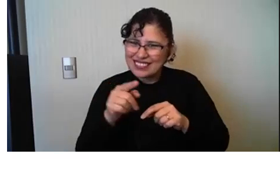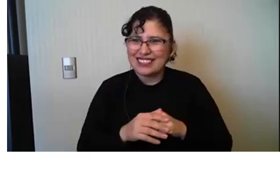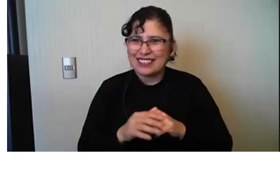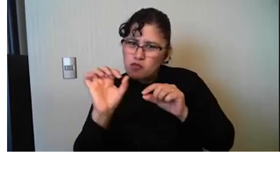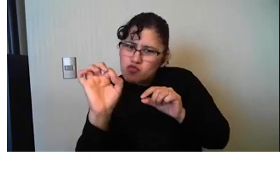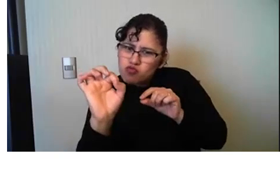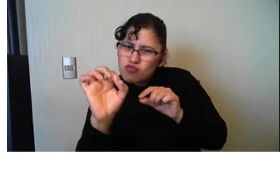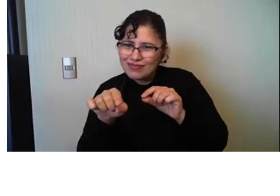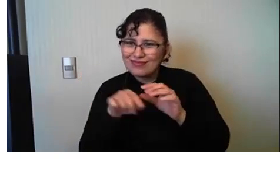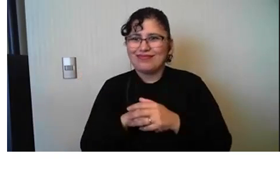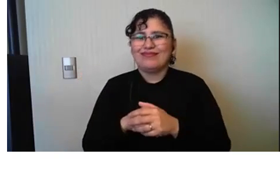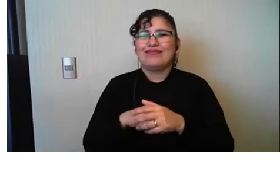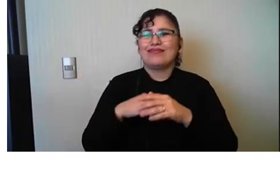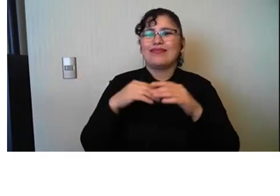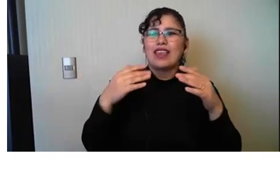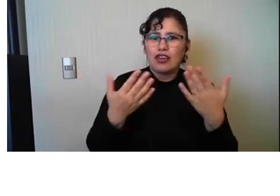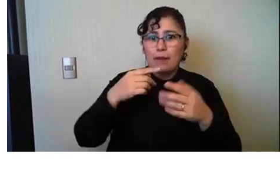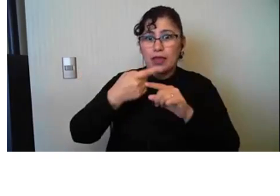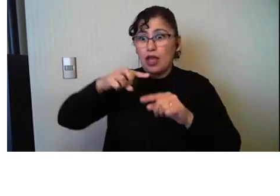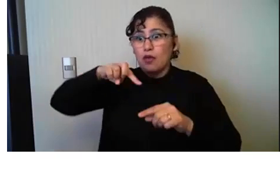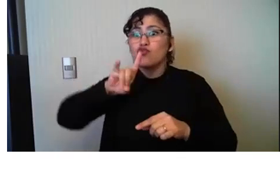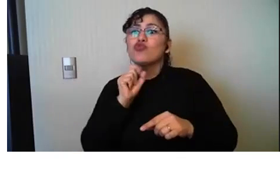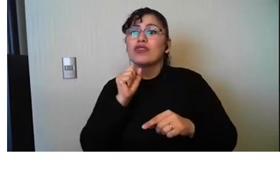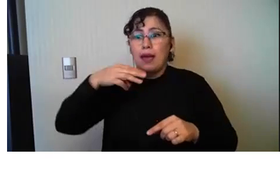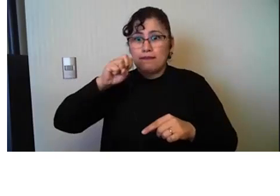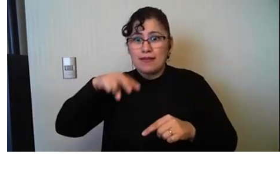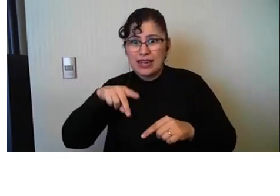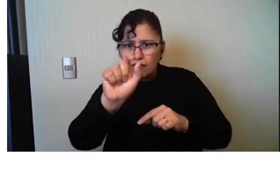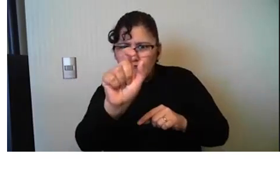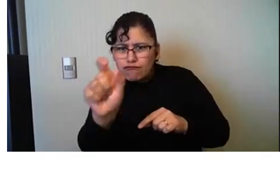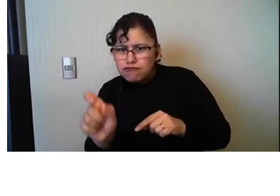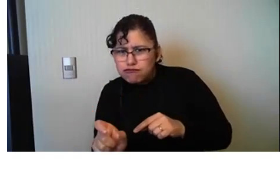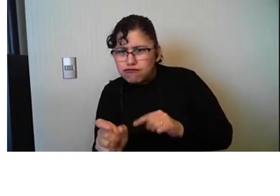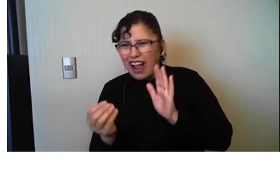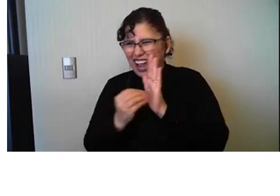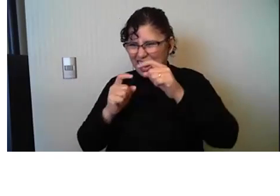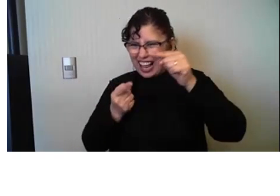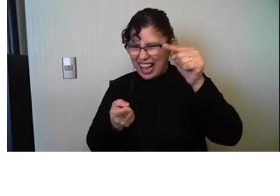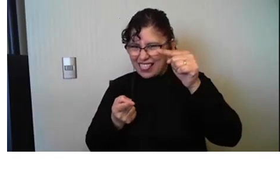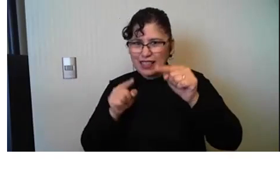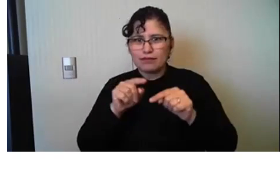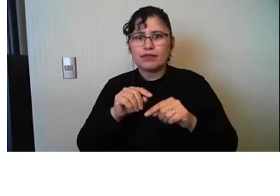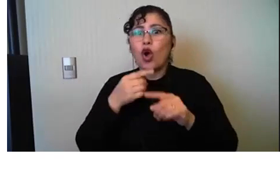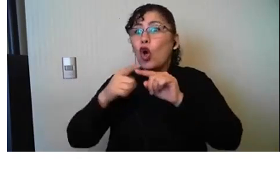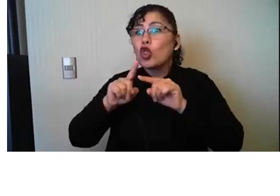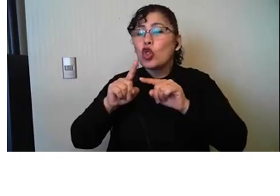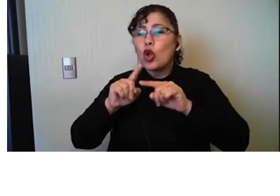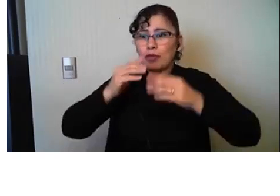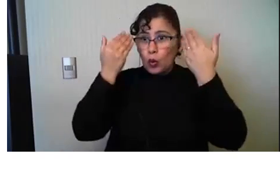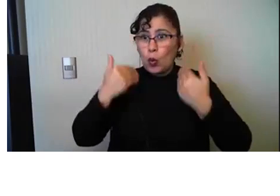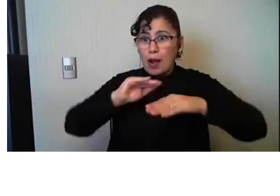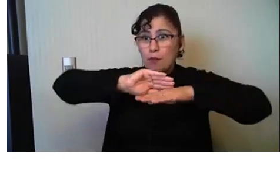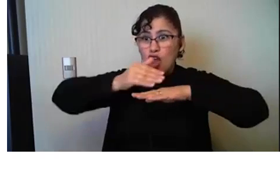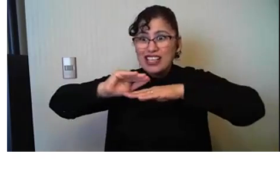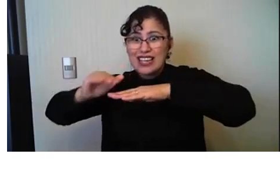el putamen, y se le llama cuerpo estriado a esto porque hay estrías de